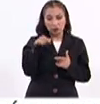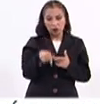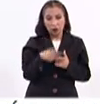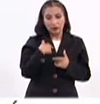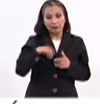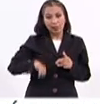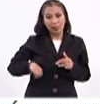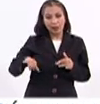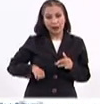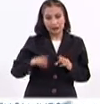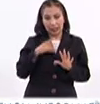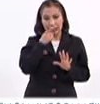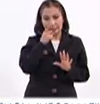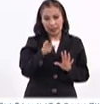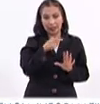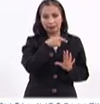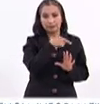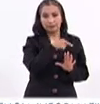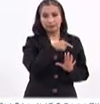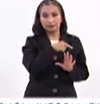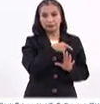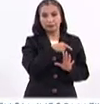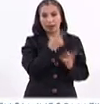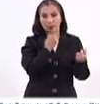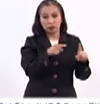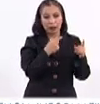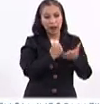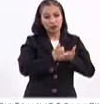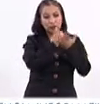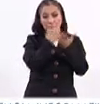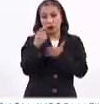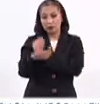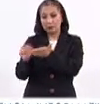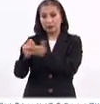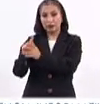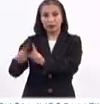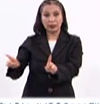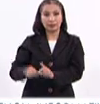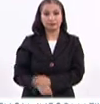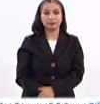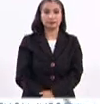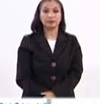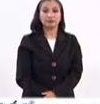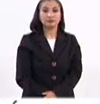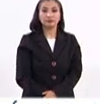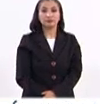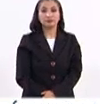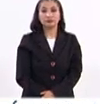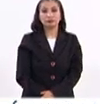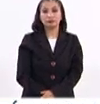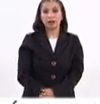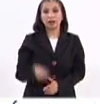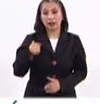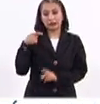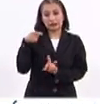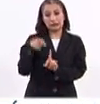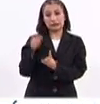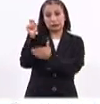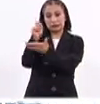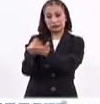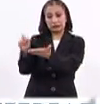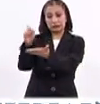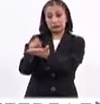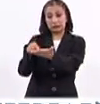te interesó? Ya nos dijiste que fue la música, pero escribir es otra cosa también. Sí. Bueno, en cuanto a lo que es la parte de la